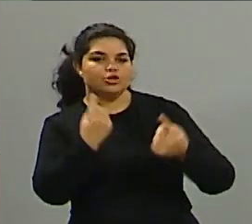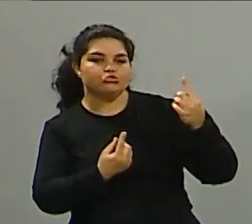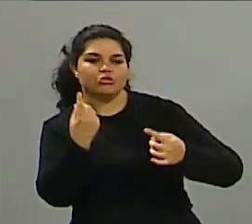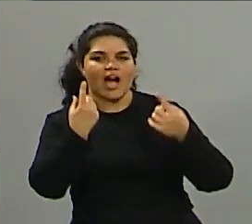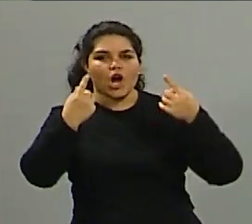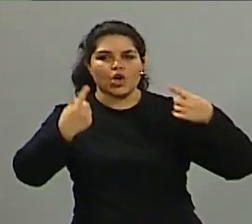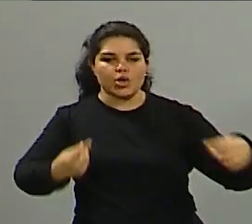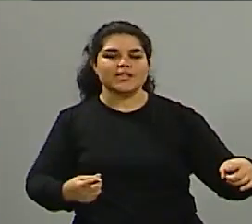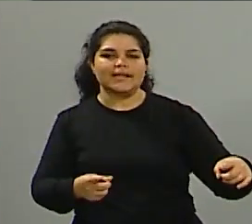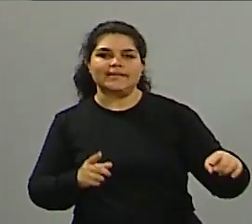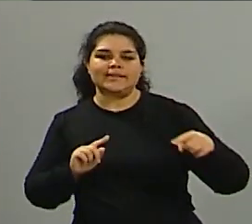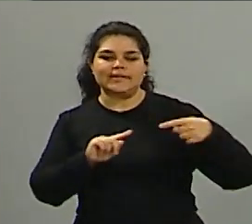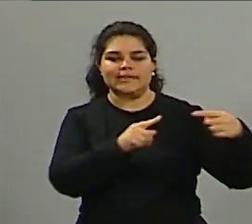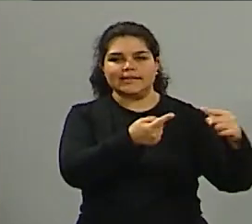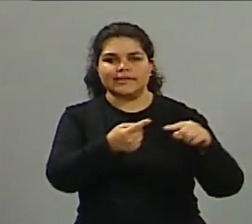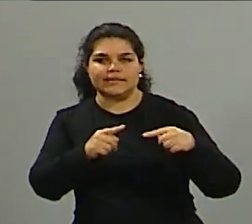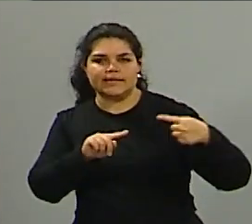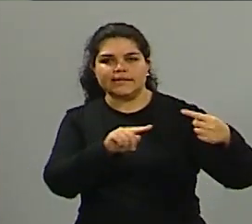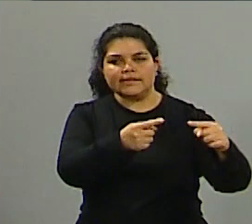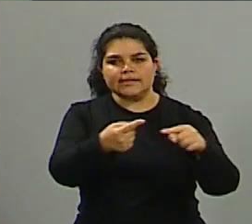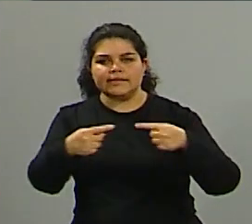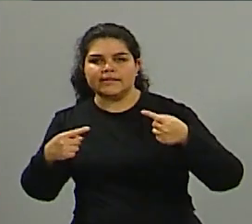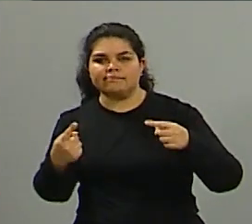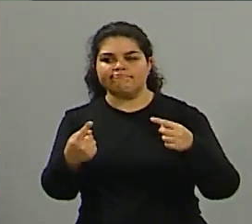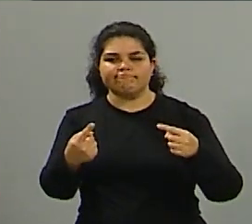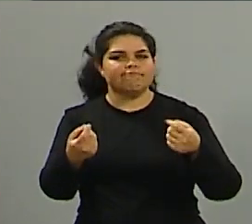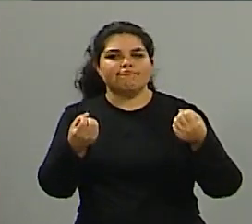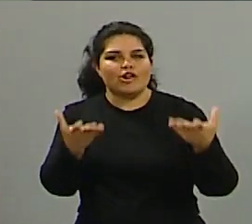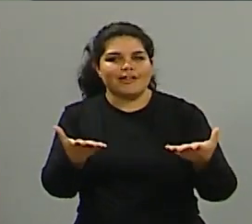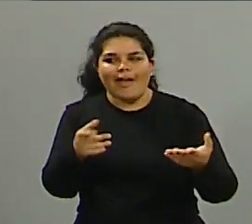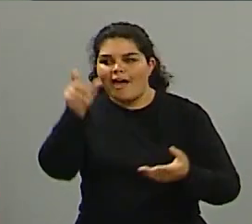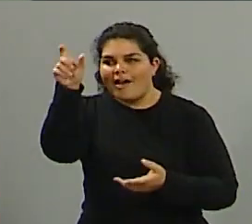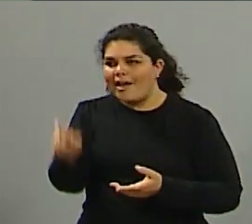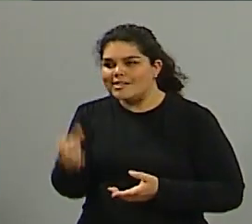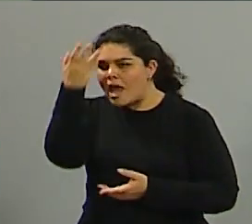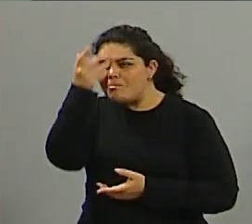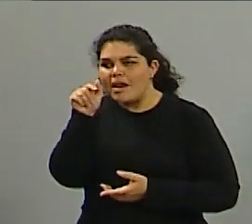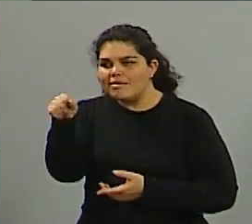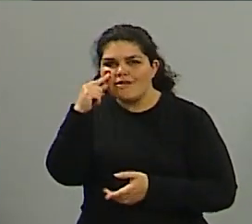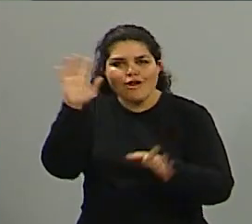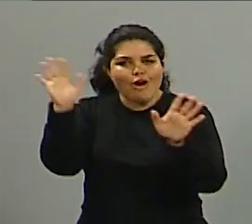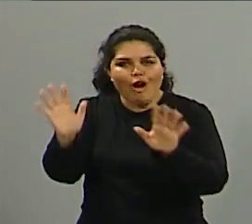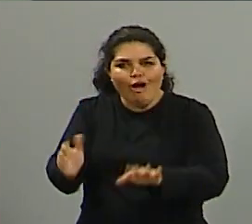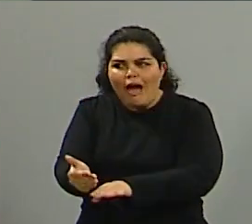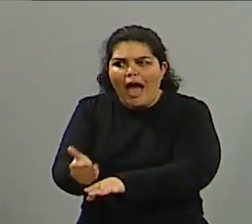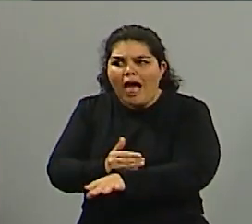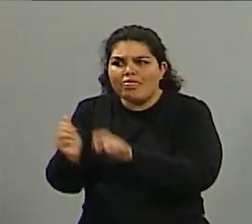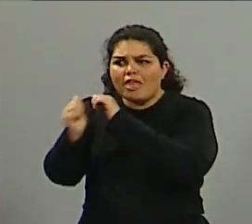asperezas inicialmente. Esto mismo, es un desconocido. Claro. ¿No? Es un desconocido. Entonces, hay algunas